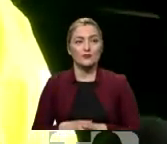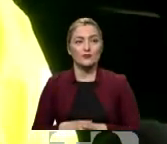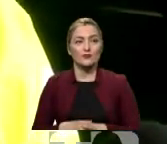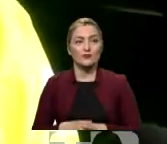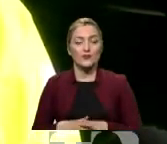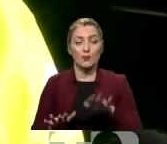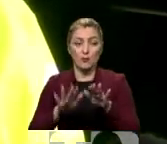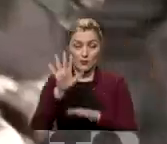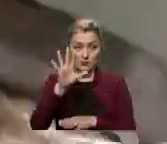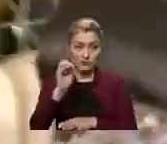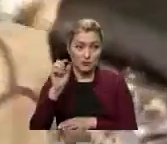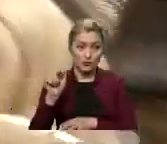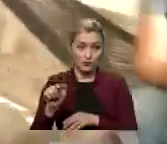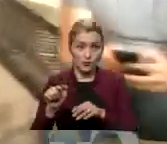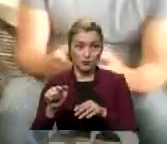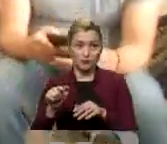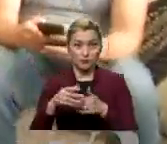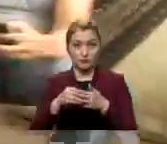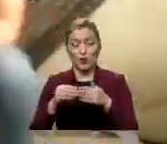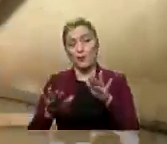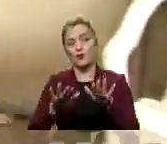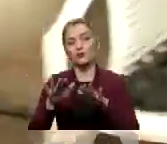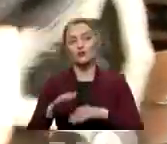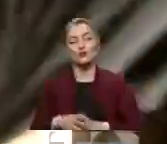los $500,000.